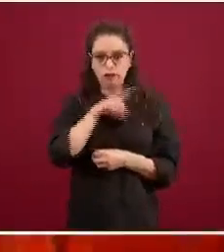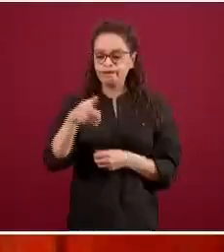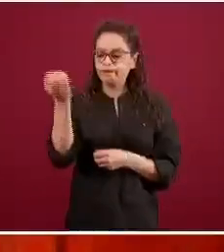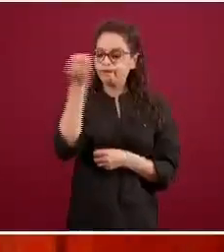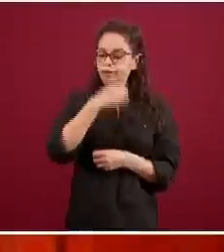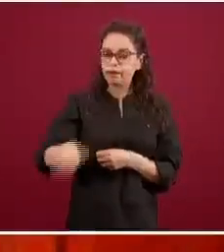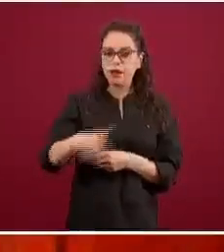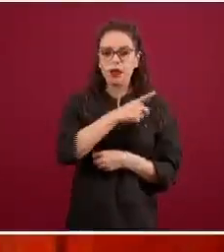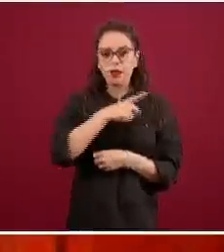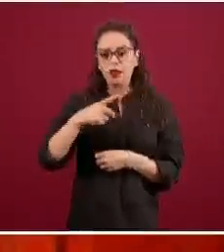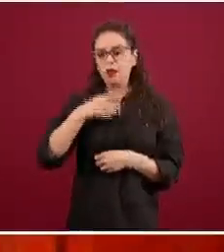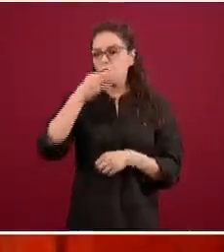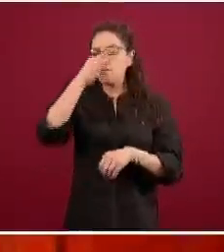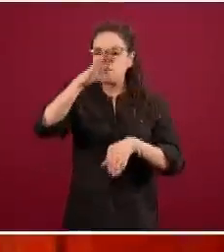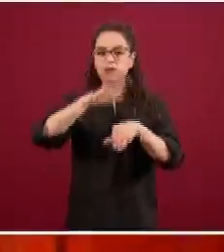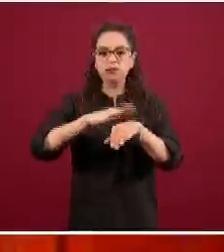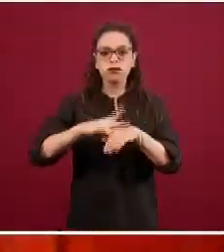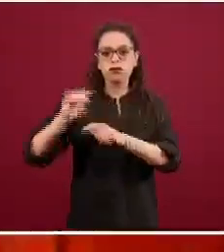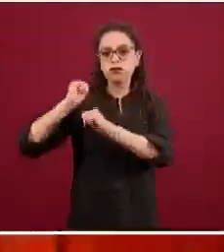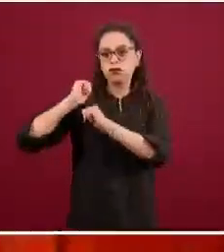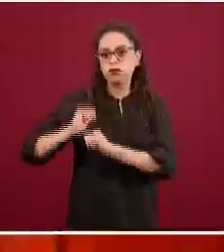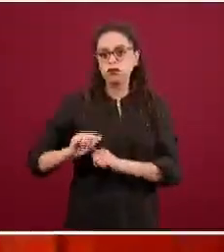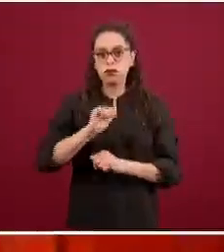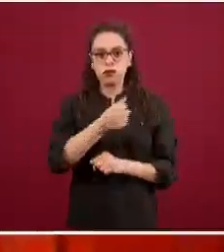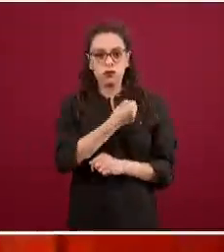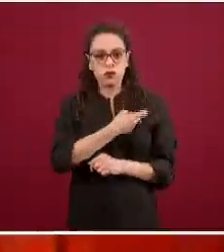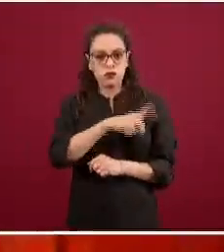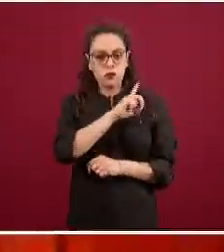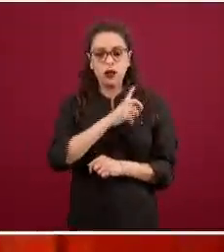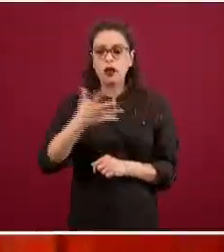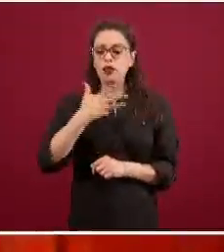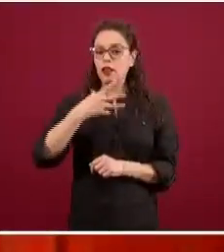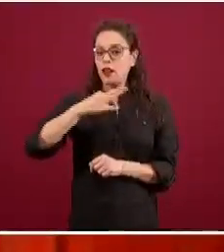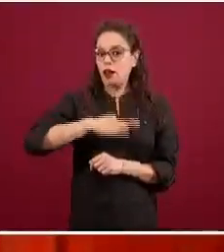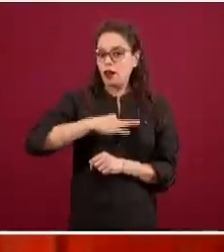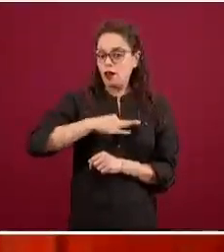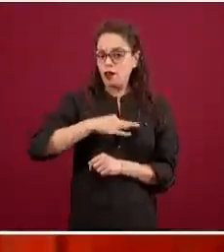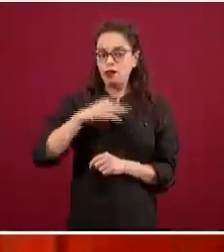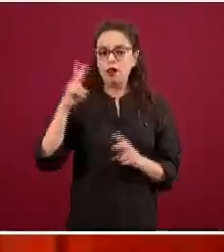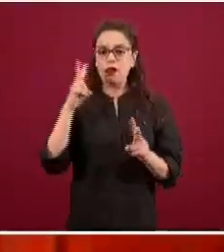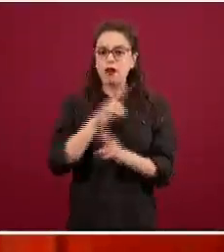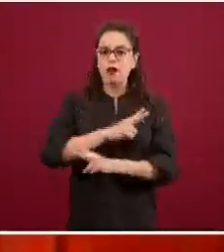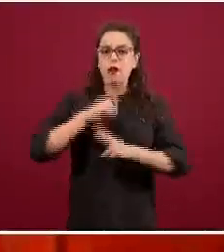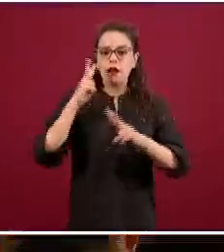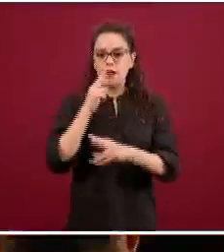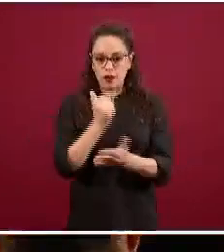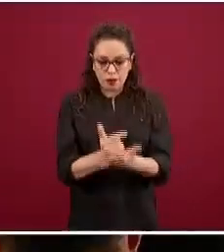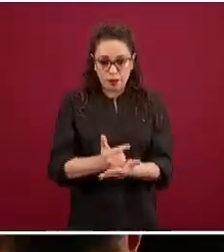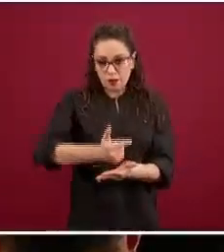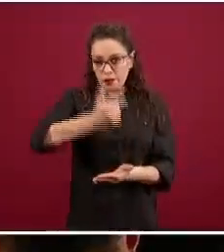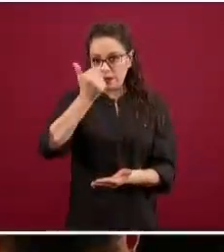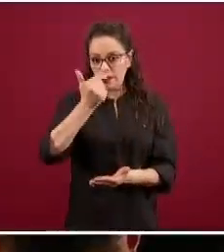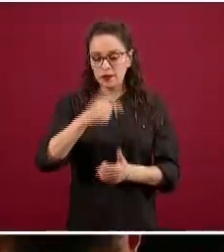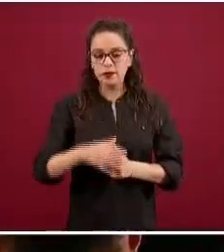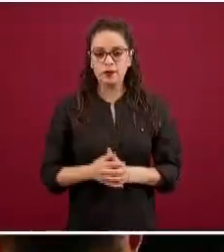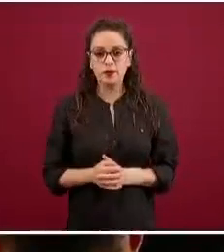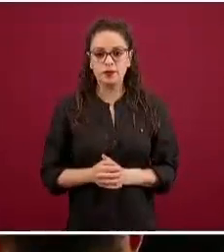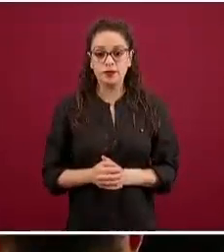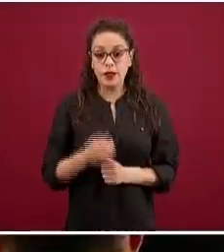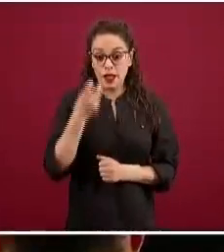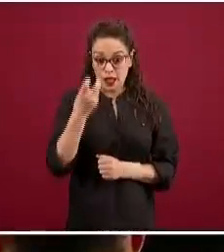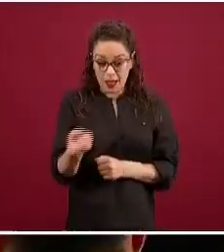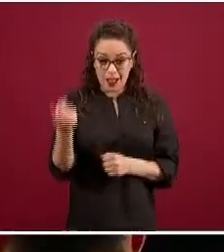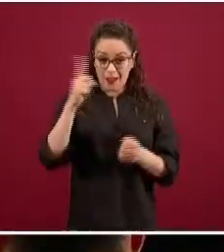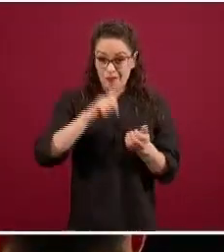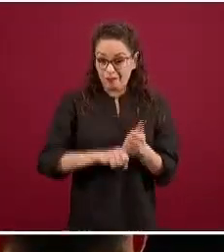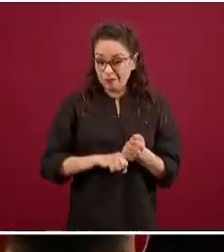autoridad sanitaria los casos de infección respiratoria aguda, que estrictamente no es una demostración de